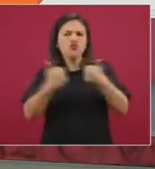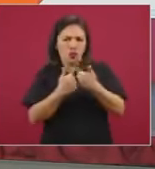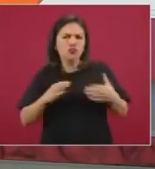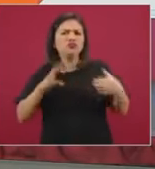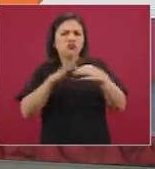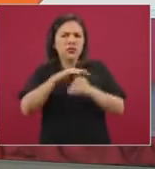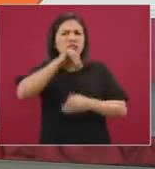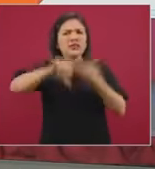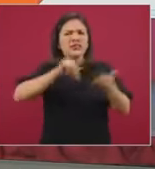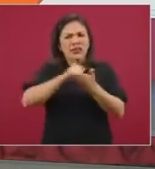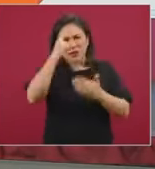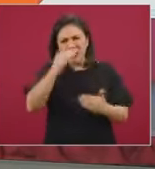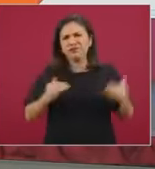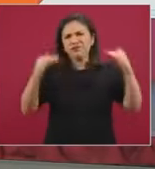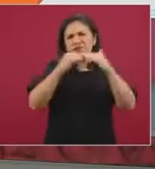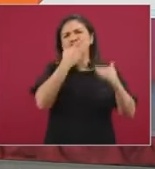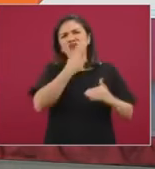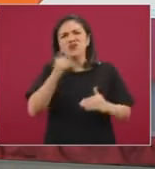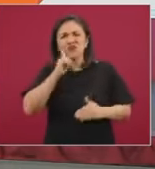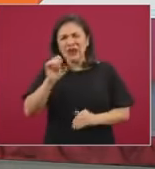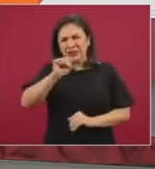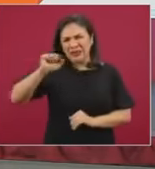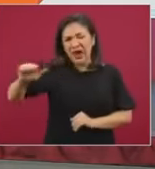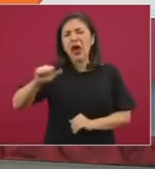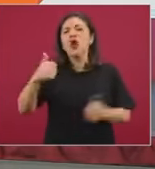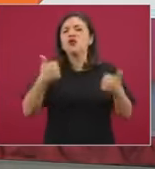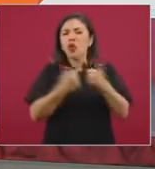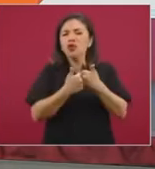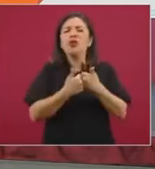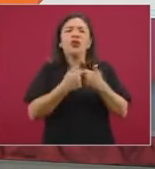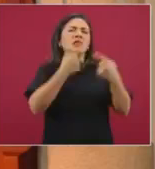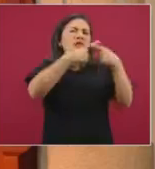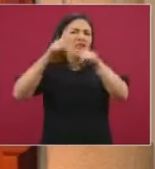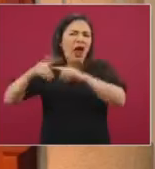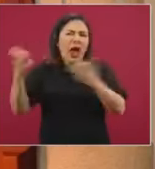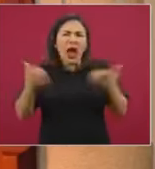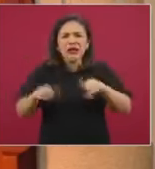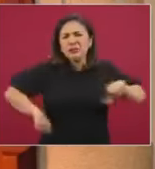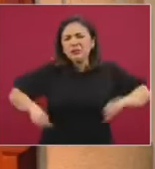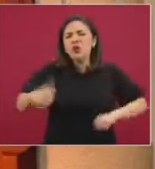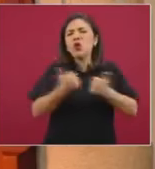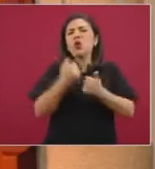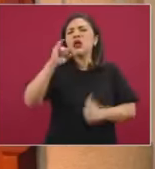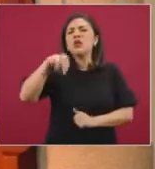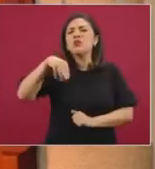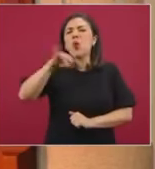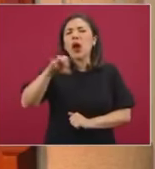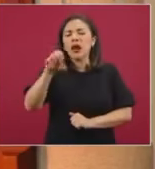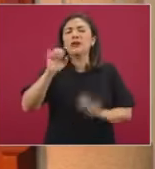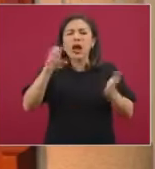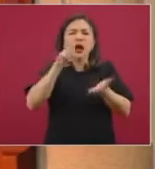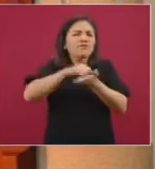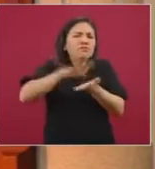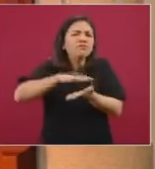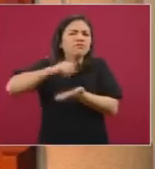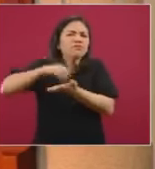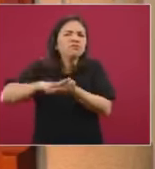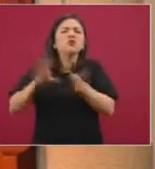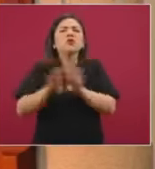también desde el Centro de Equidad de Género en la Secretaría de Salud, pero con una estrategia multisectorial con InMujeres, han establecido una serie